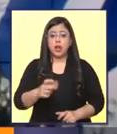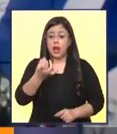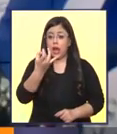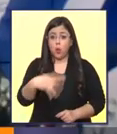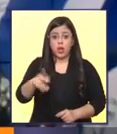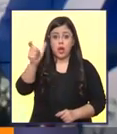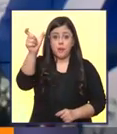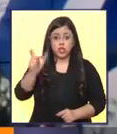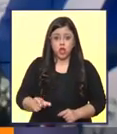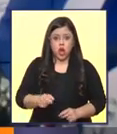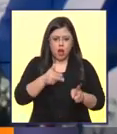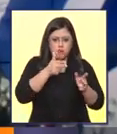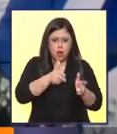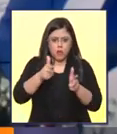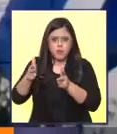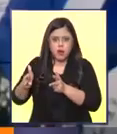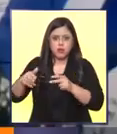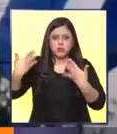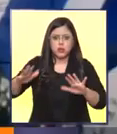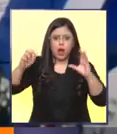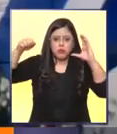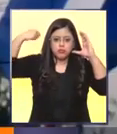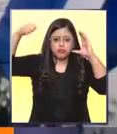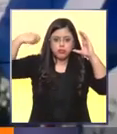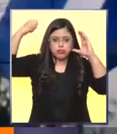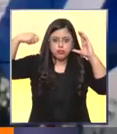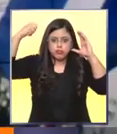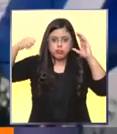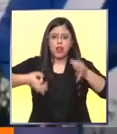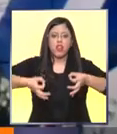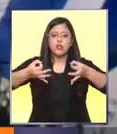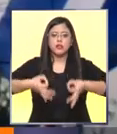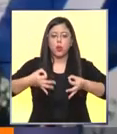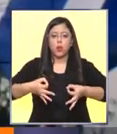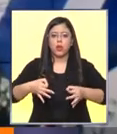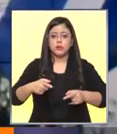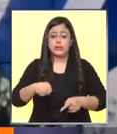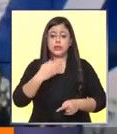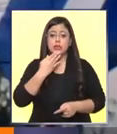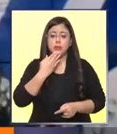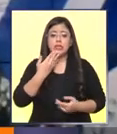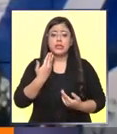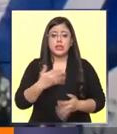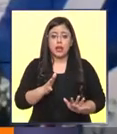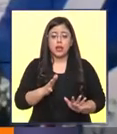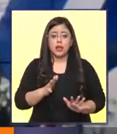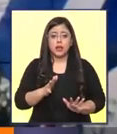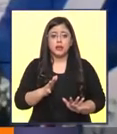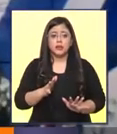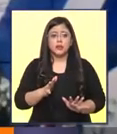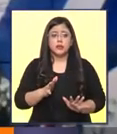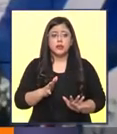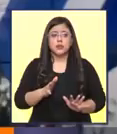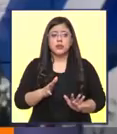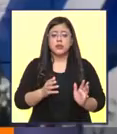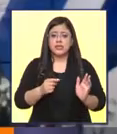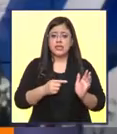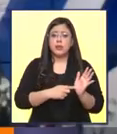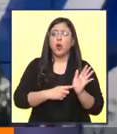quedó registrado en su totalidad por cámaras de seguridad. Así también se estableció que el auto en el que